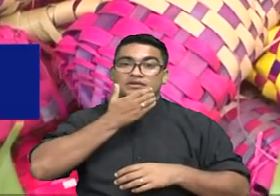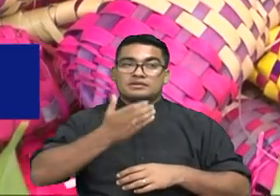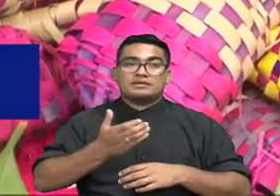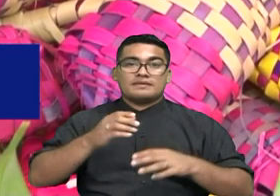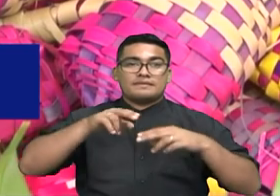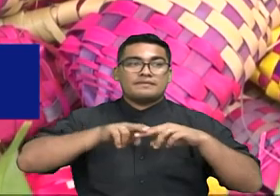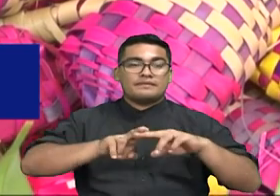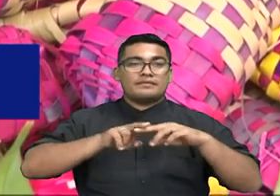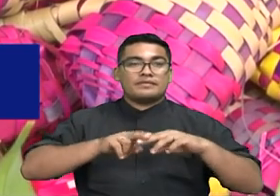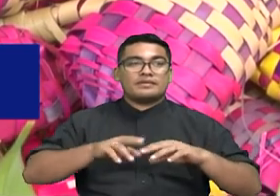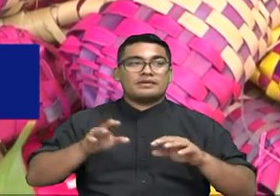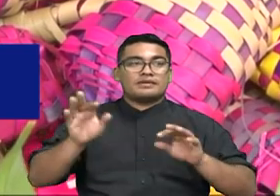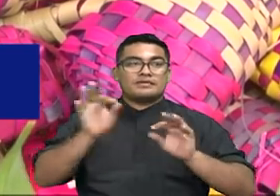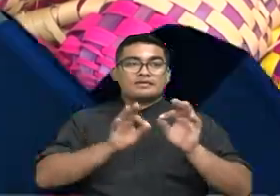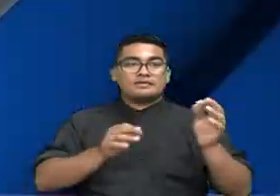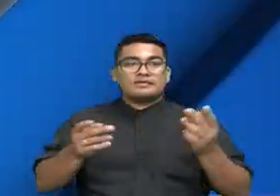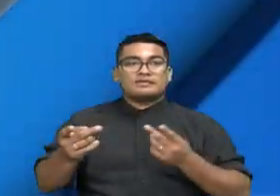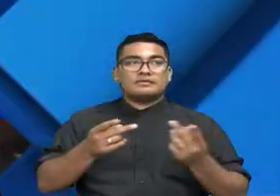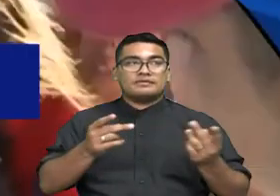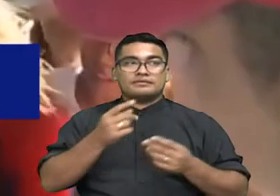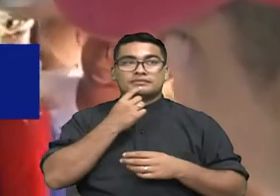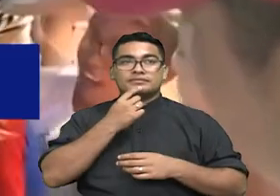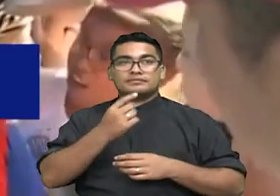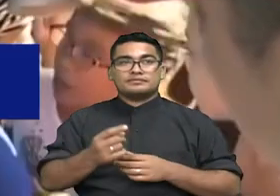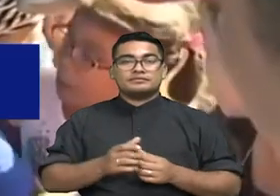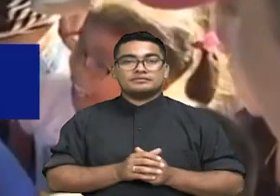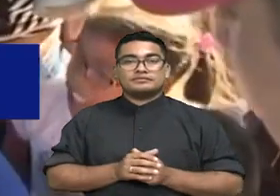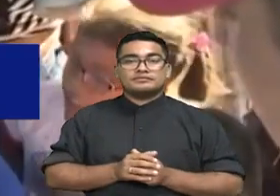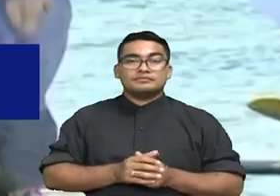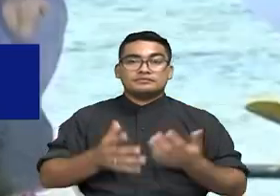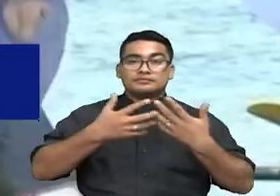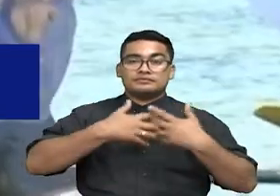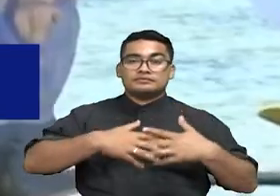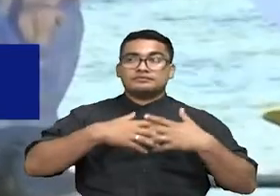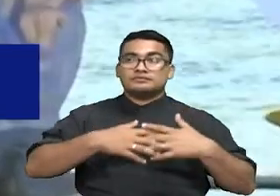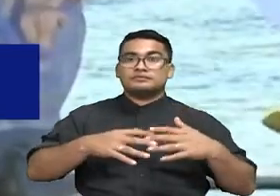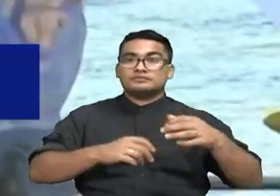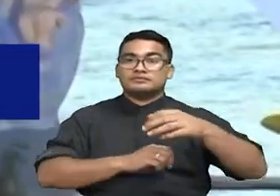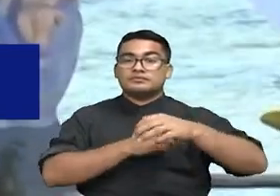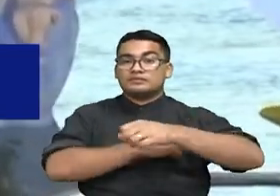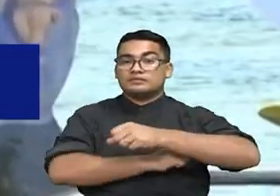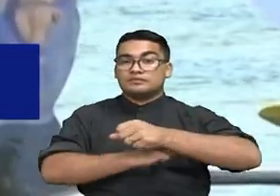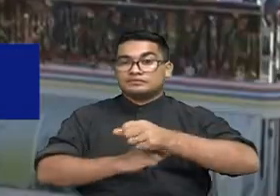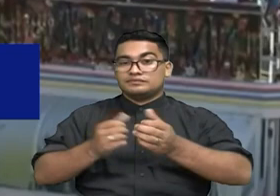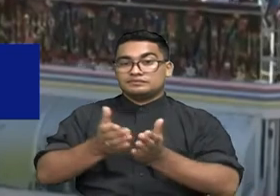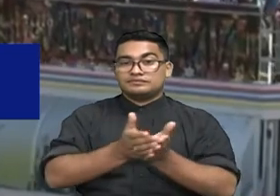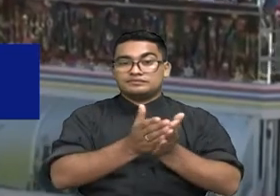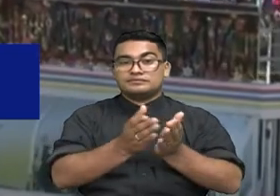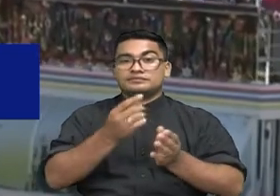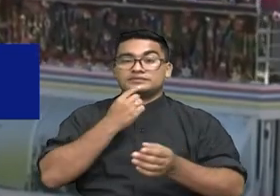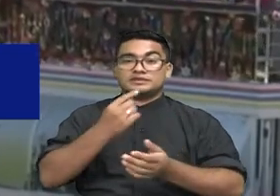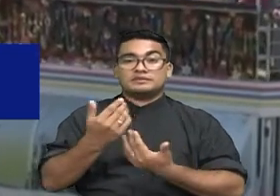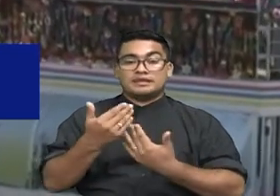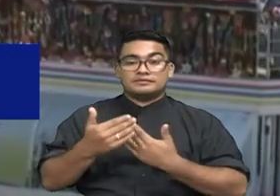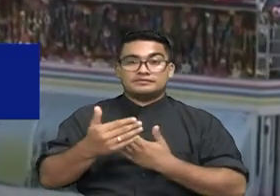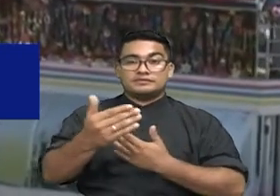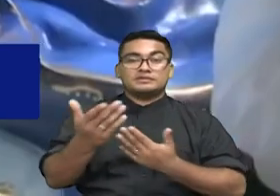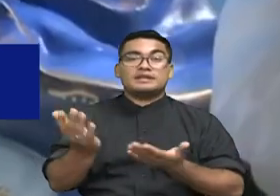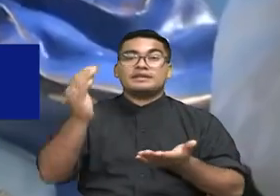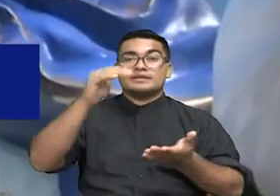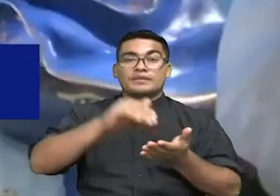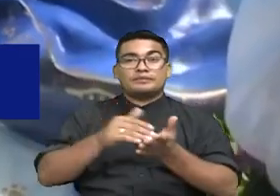en el Parque Nacional de Ferias. Empresa Nacional de Puertos prepara la realización